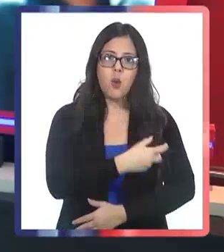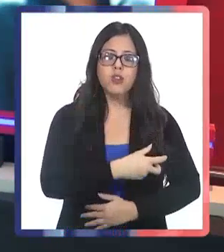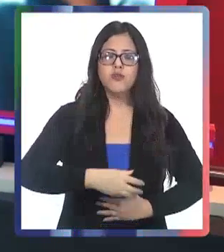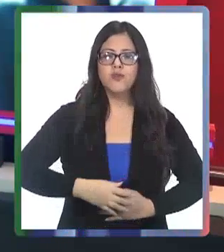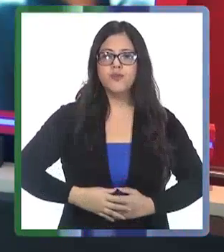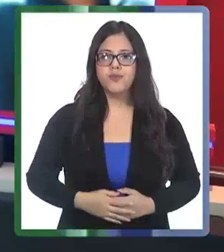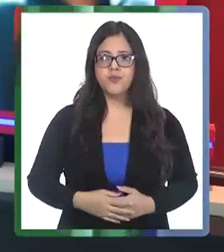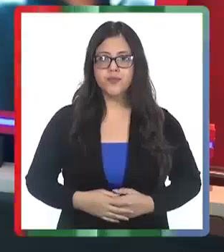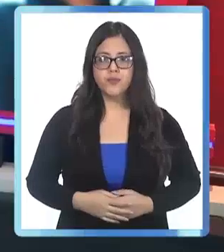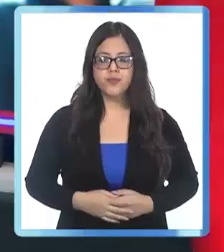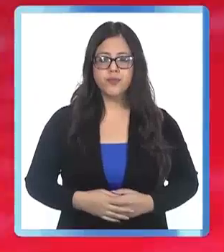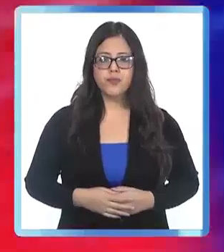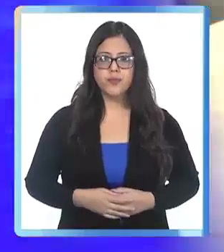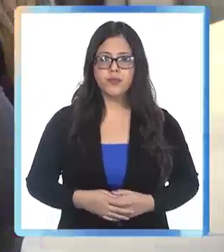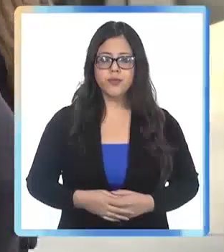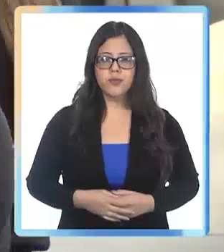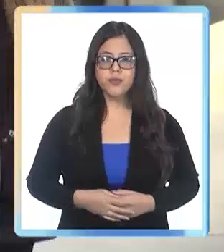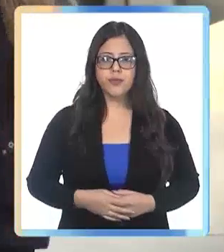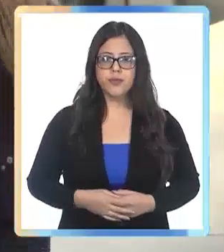de vacunación.